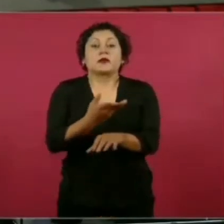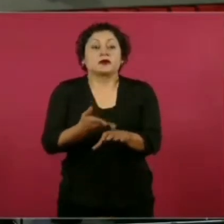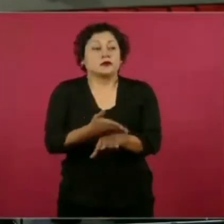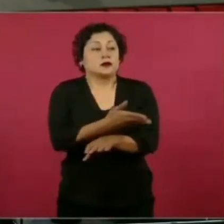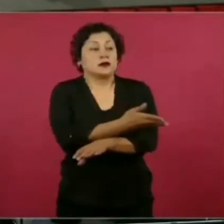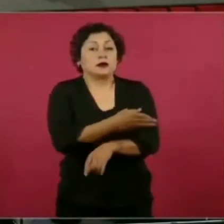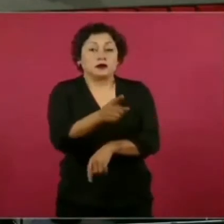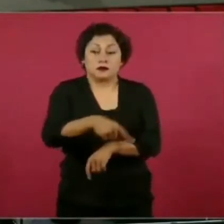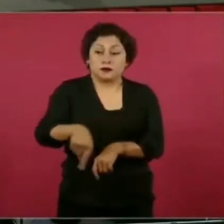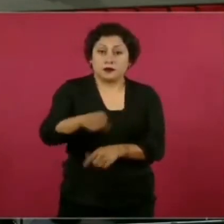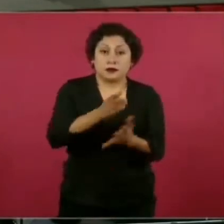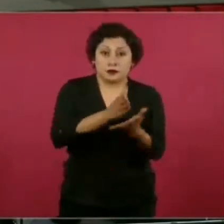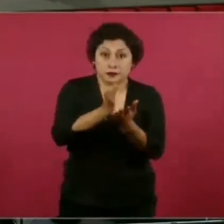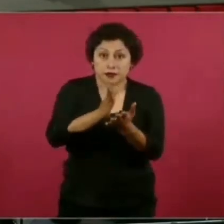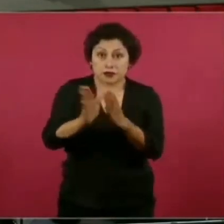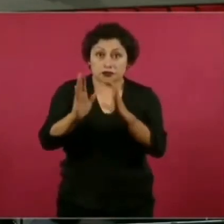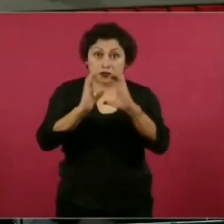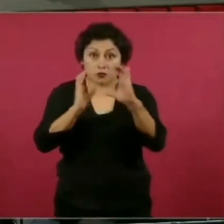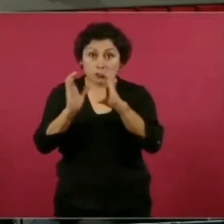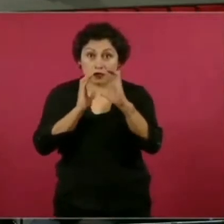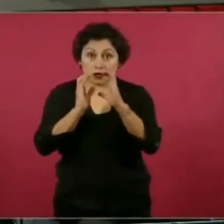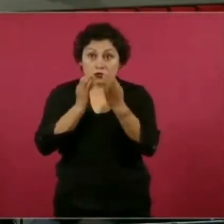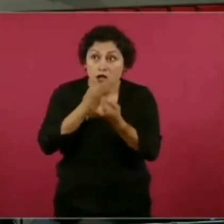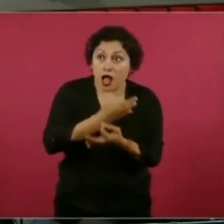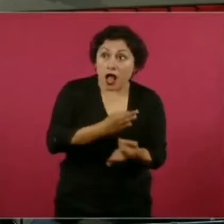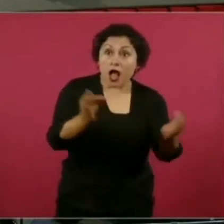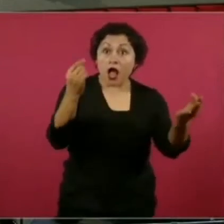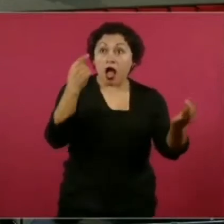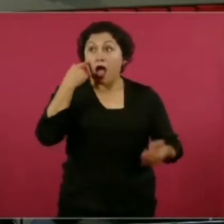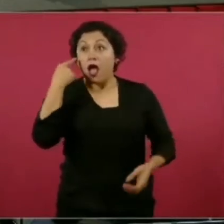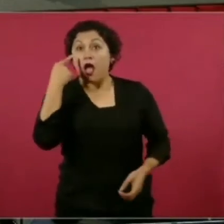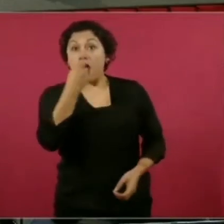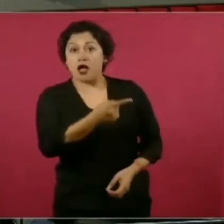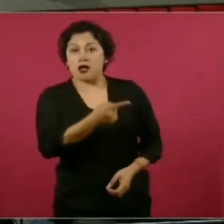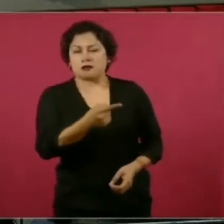era la excepción, no la regla.